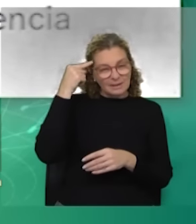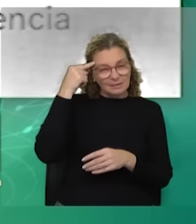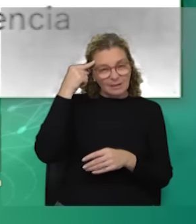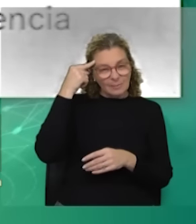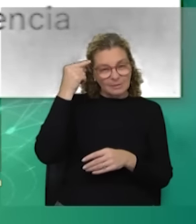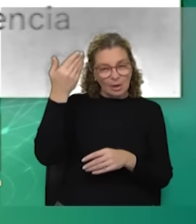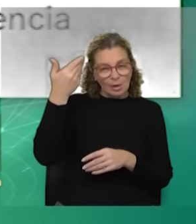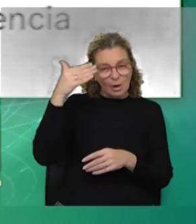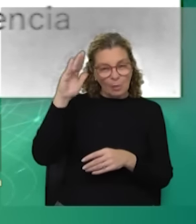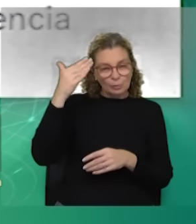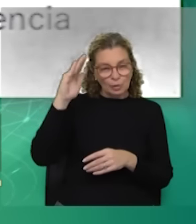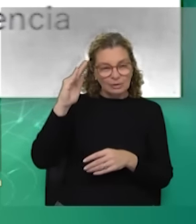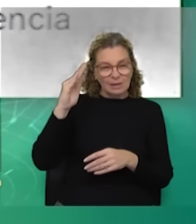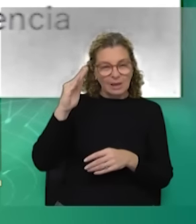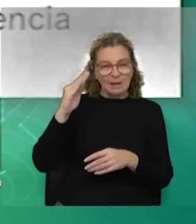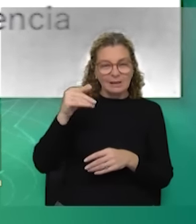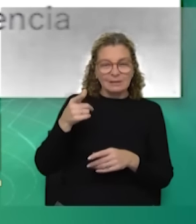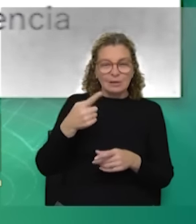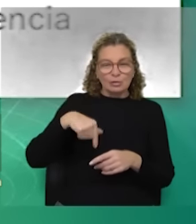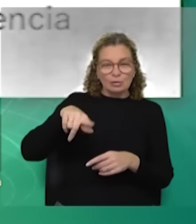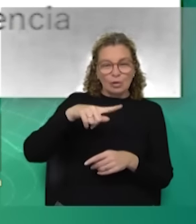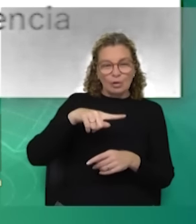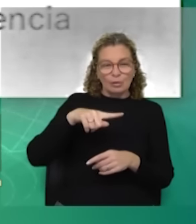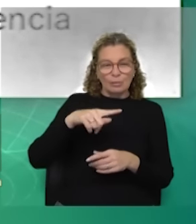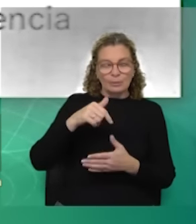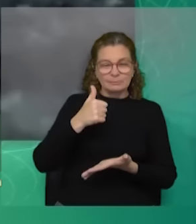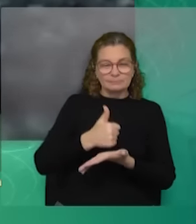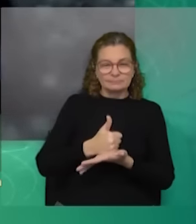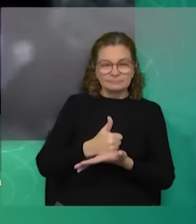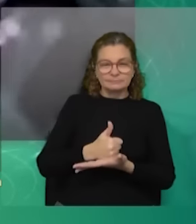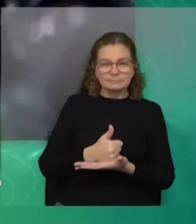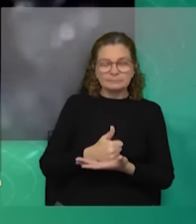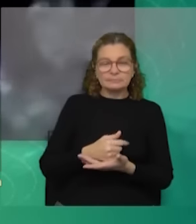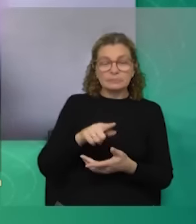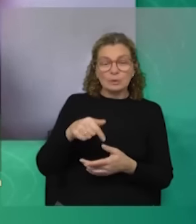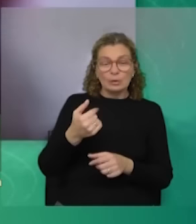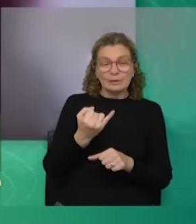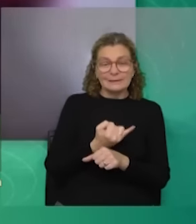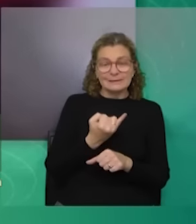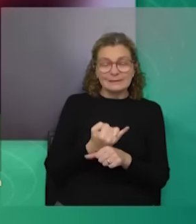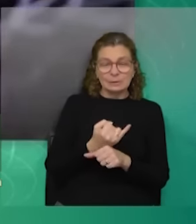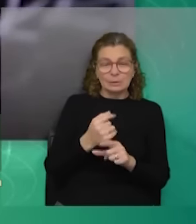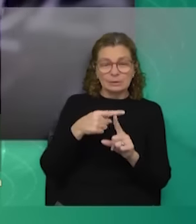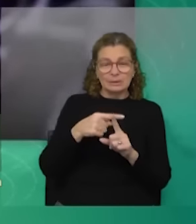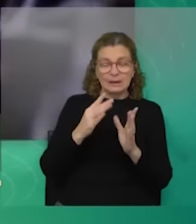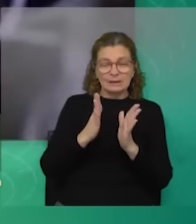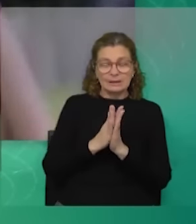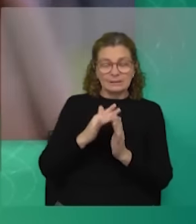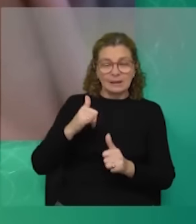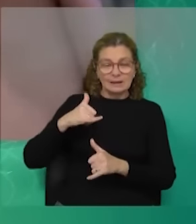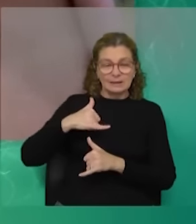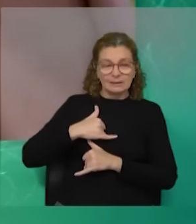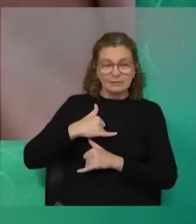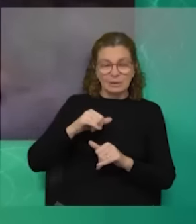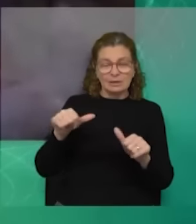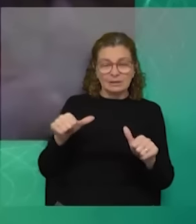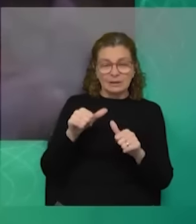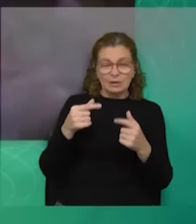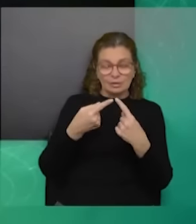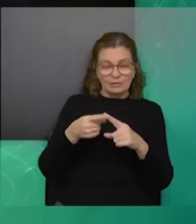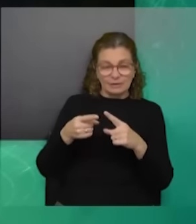autoridad emana de vosotros y es acesa ante vuestra presencia soberana otras instituciones como la iglesia y el ejército también realizaron sus